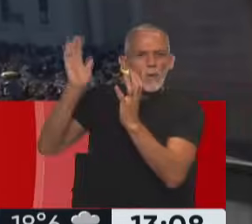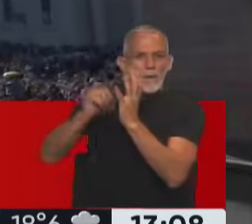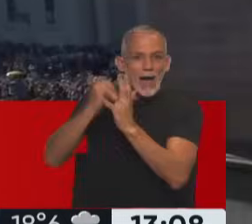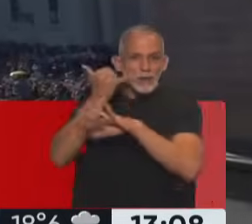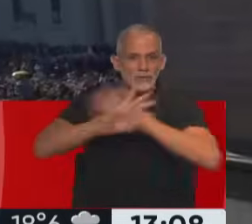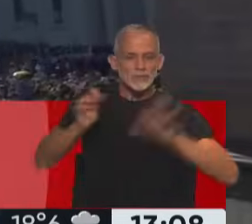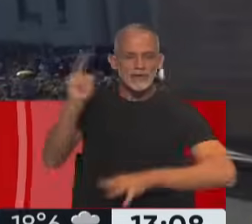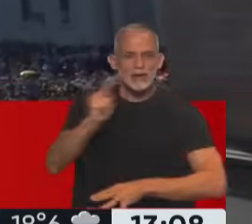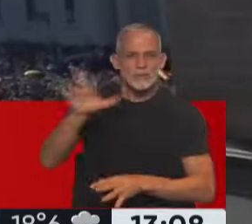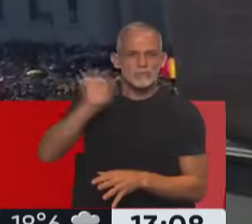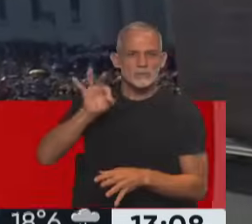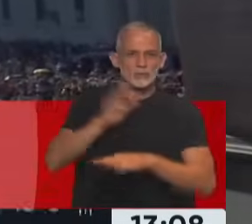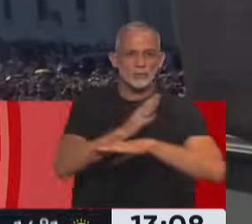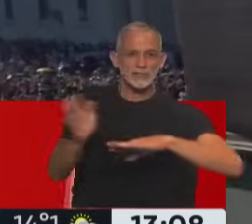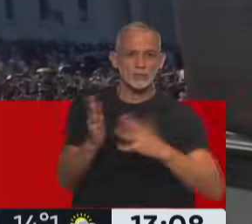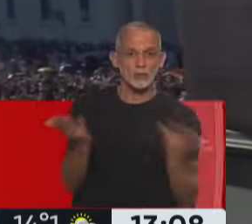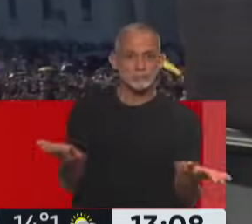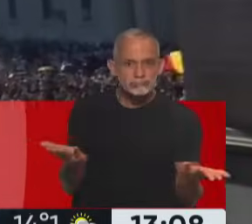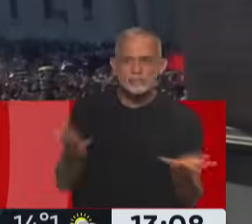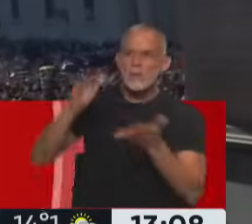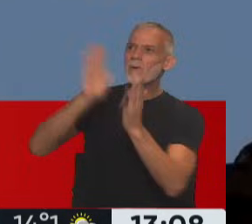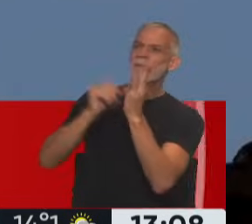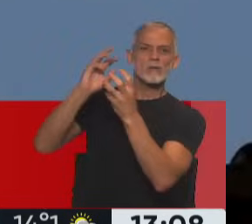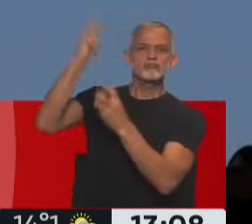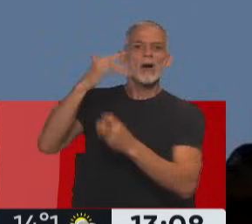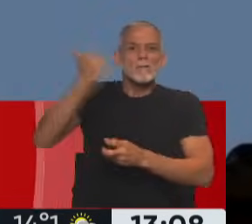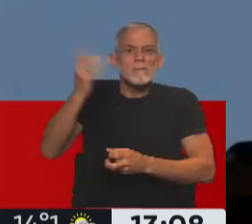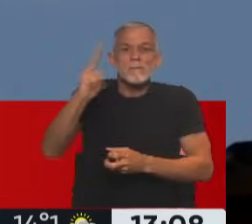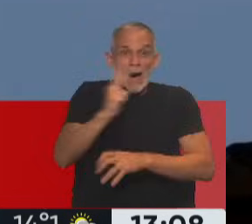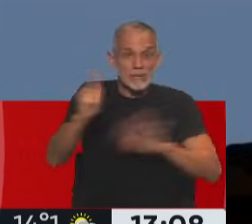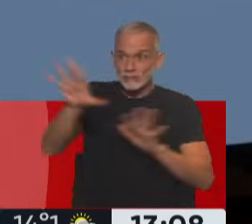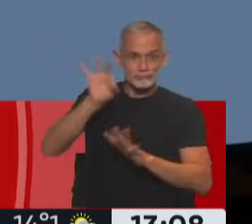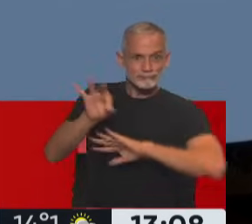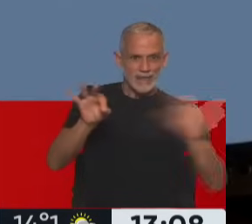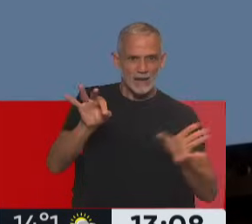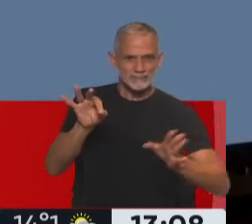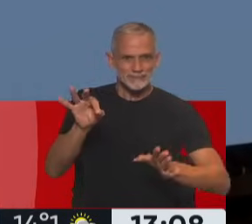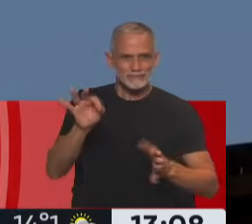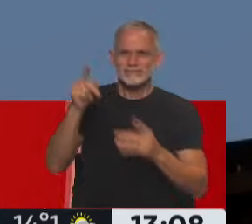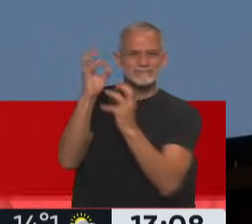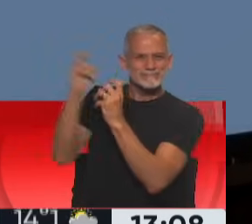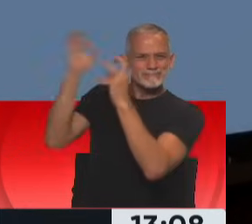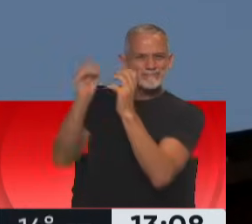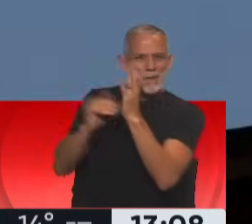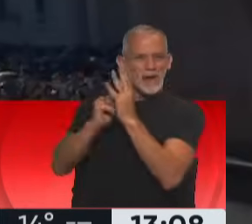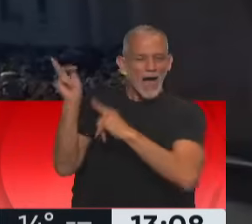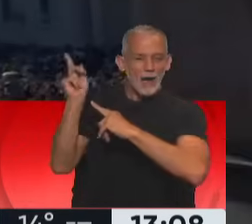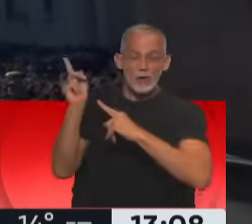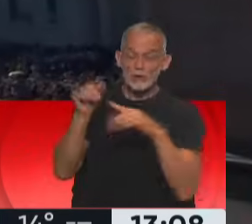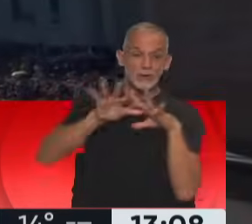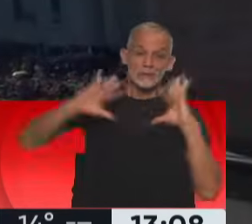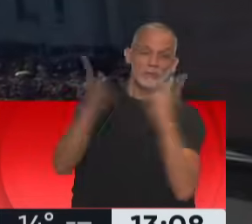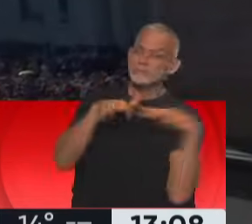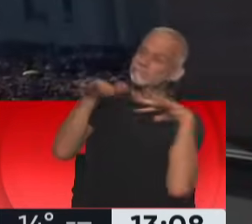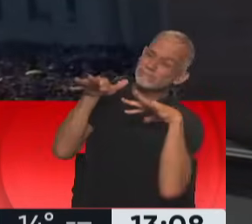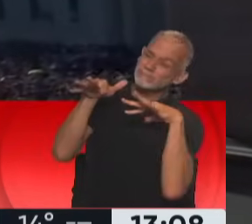blanco, hay fumata blanca, hay papa. Ahí está la imagen que conmueve a todos